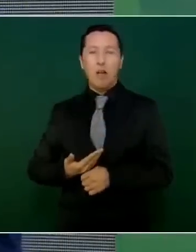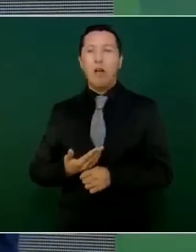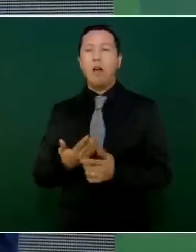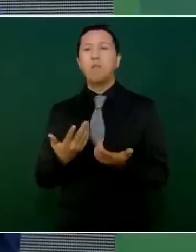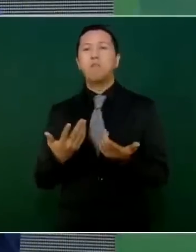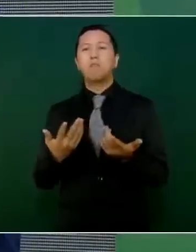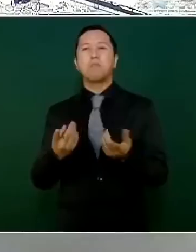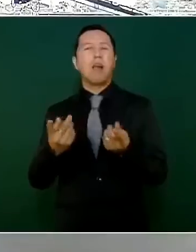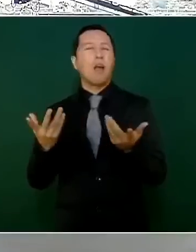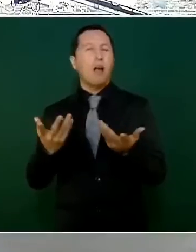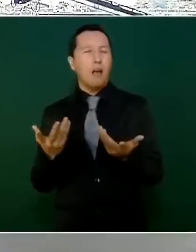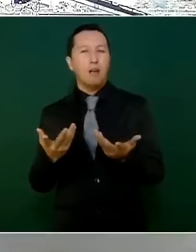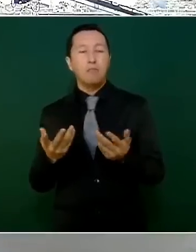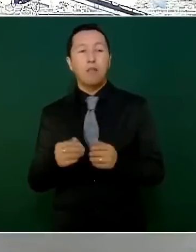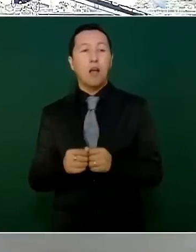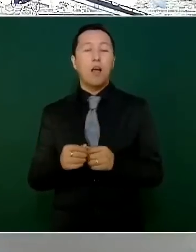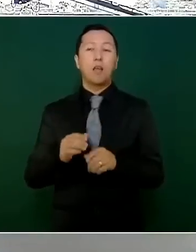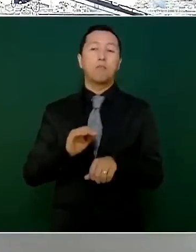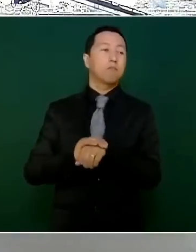que Cozumel